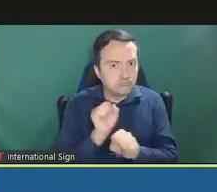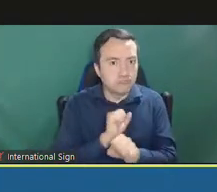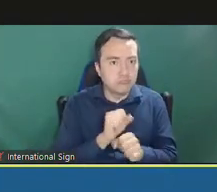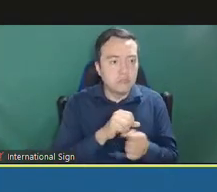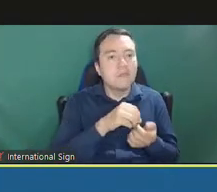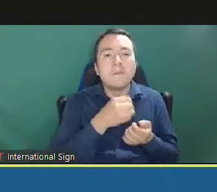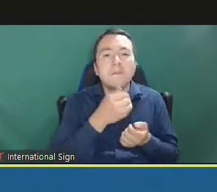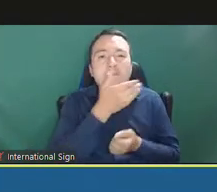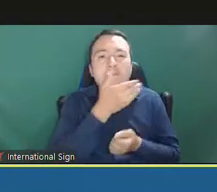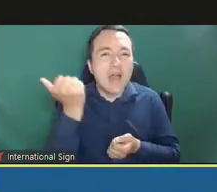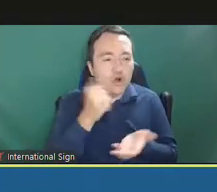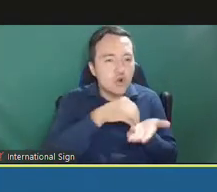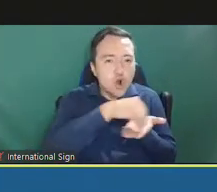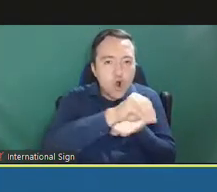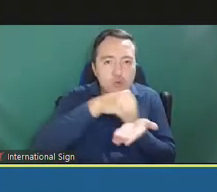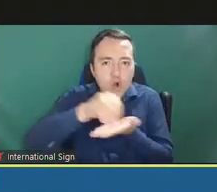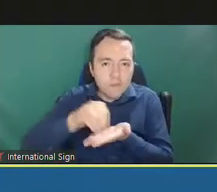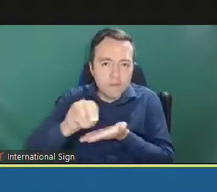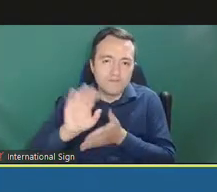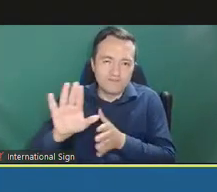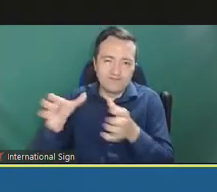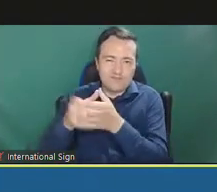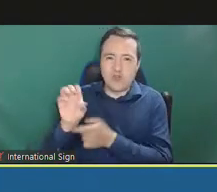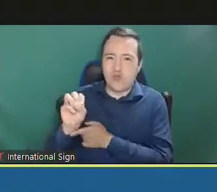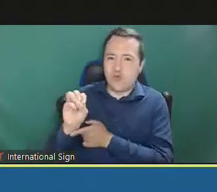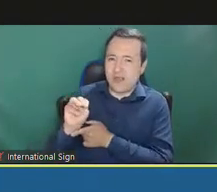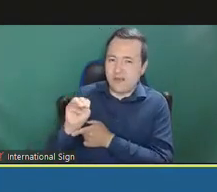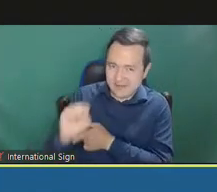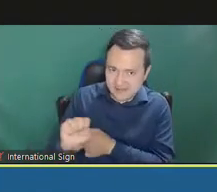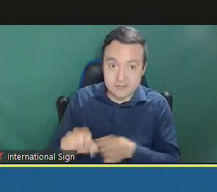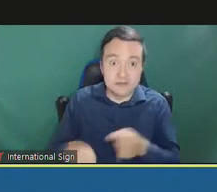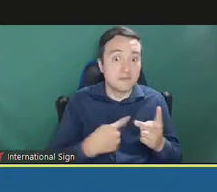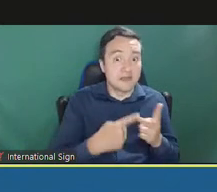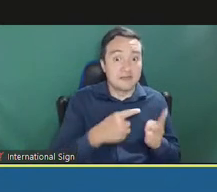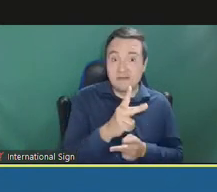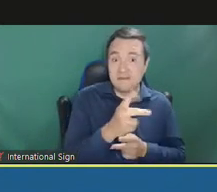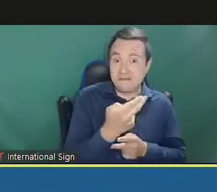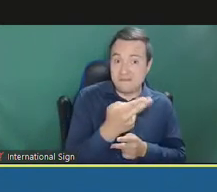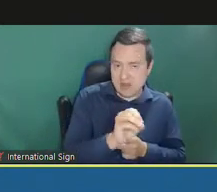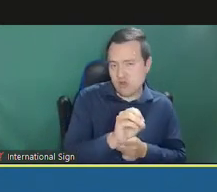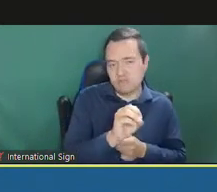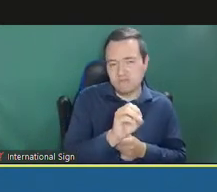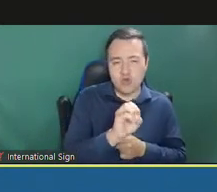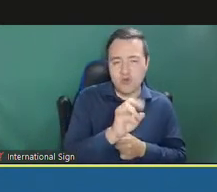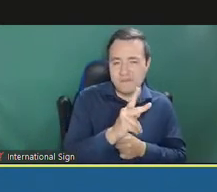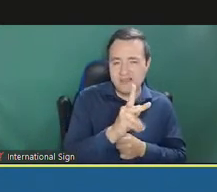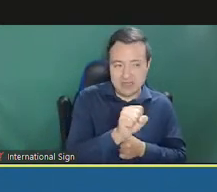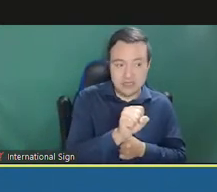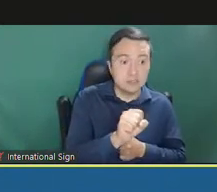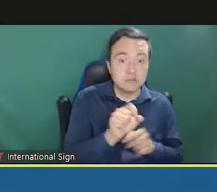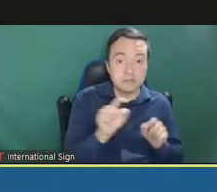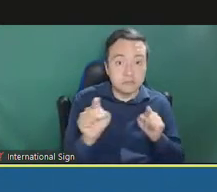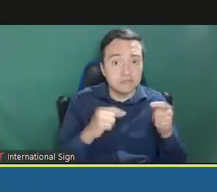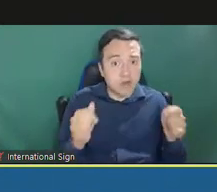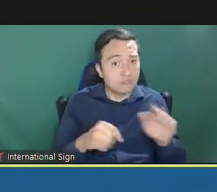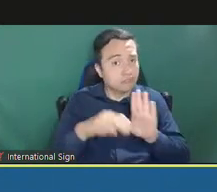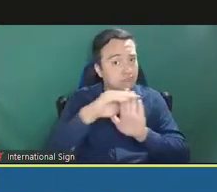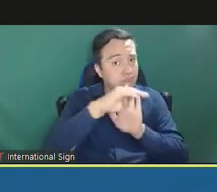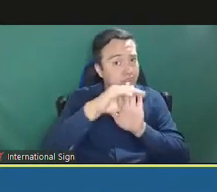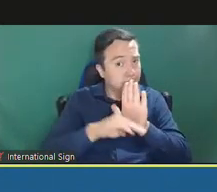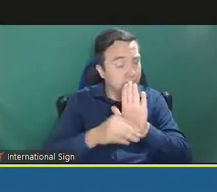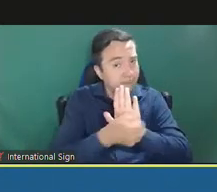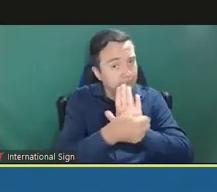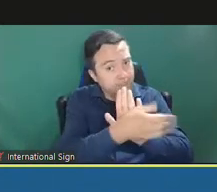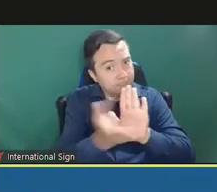oms y la ofensiva lanzada directrices para ayudarlos a los países a lograr